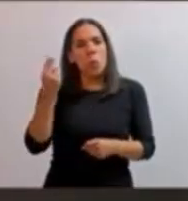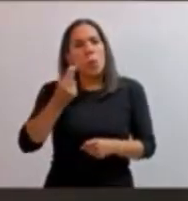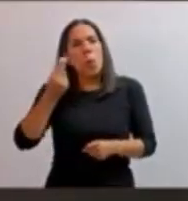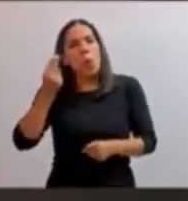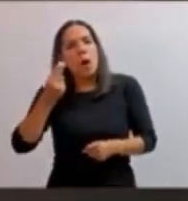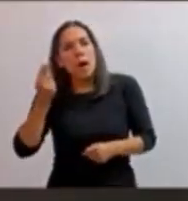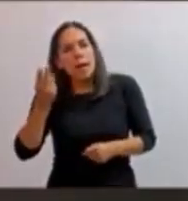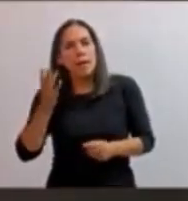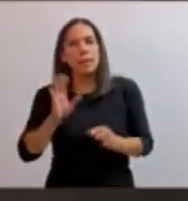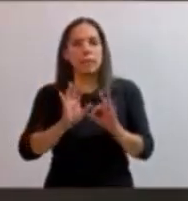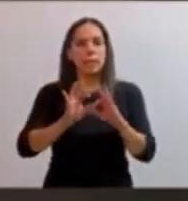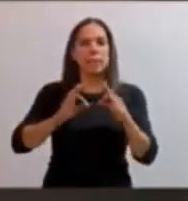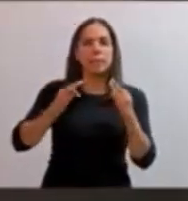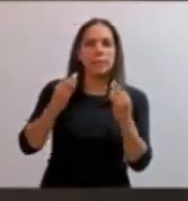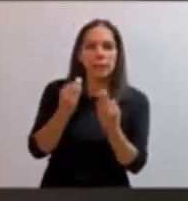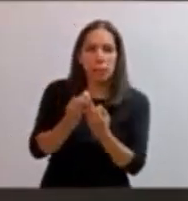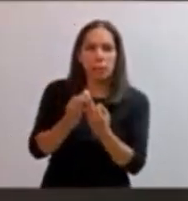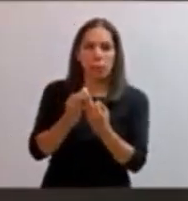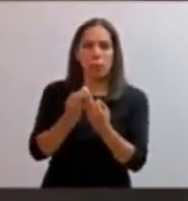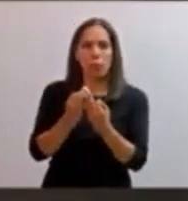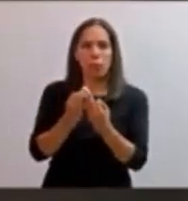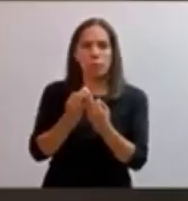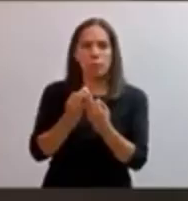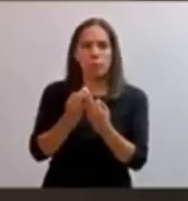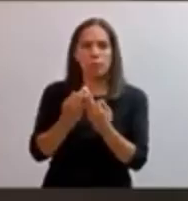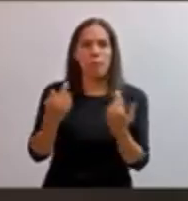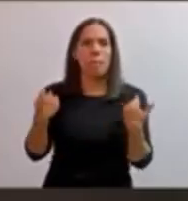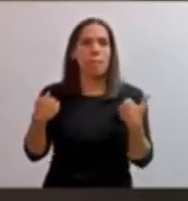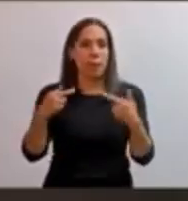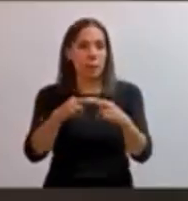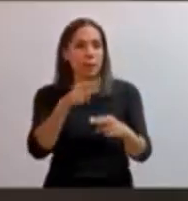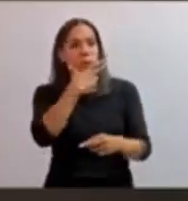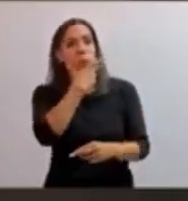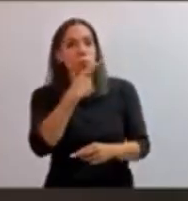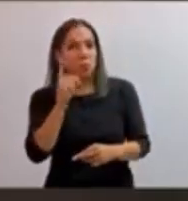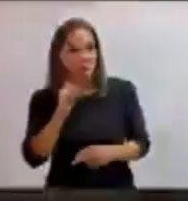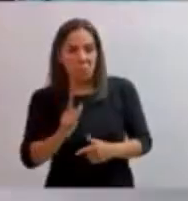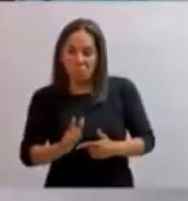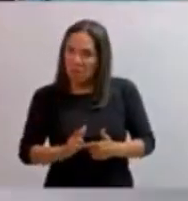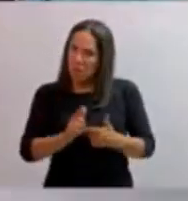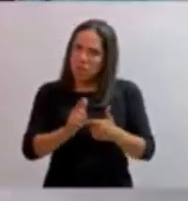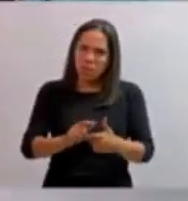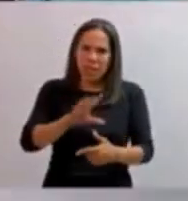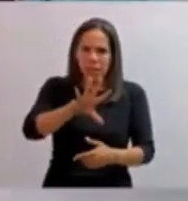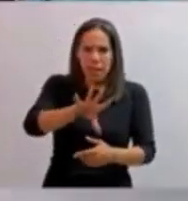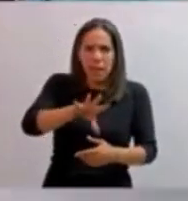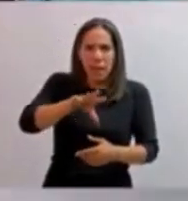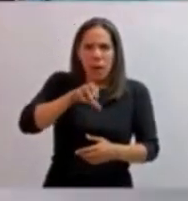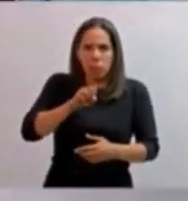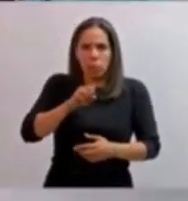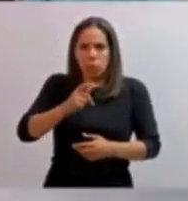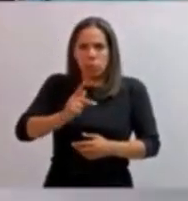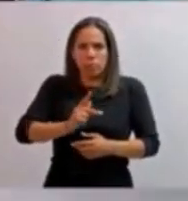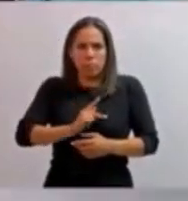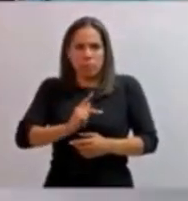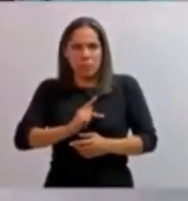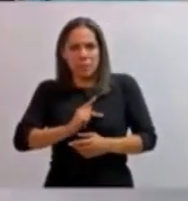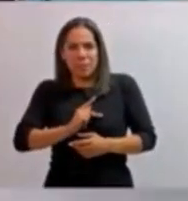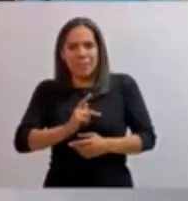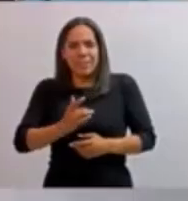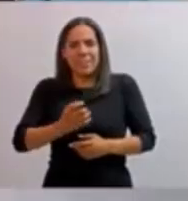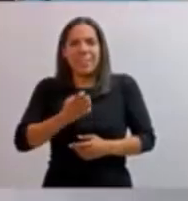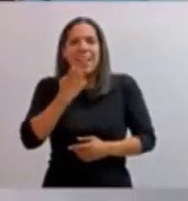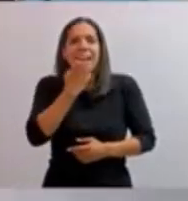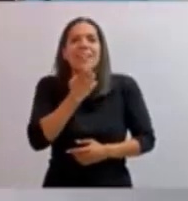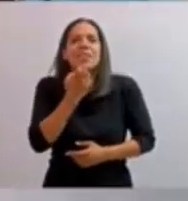pedagógico para que las y los maestros continuemos en el proceso de apropiación, de